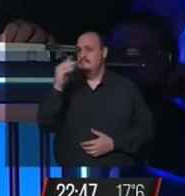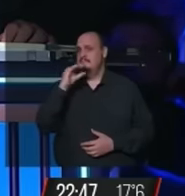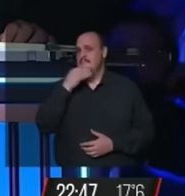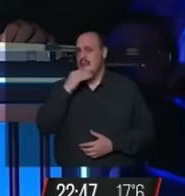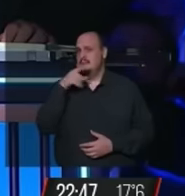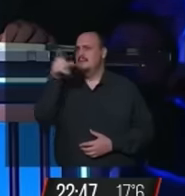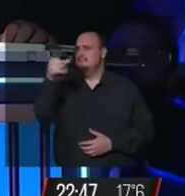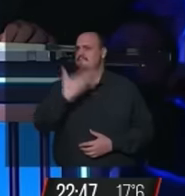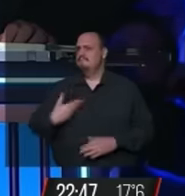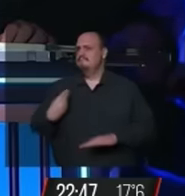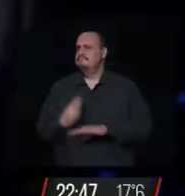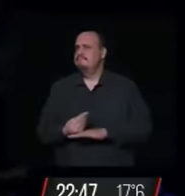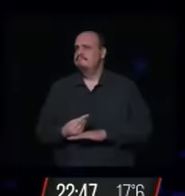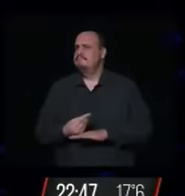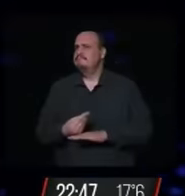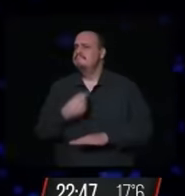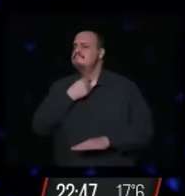es ¿por qué quiere ser presidente?